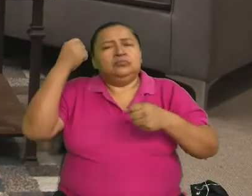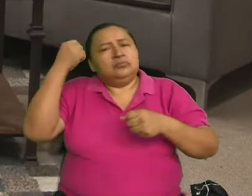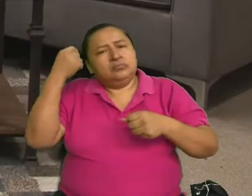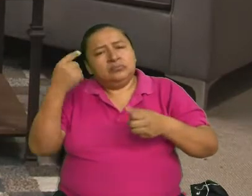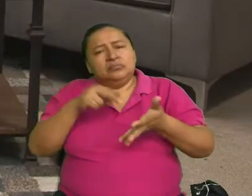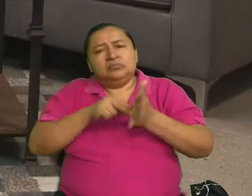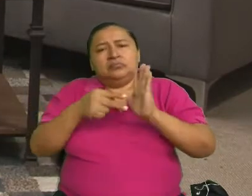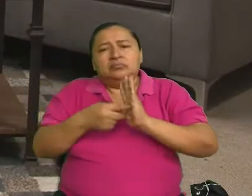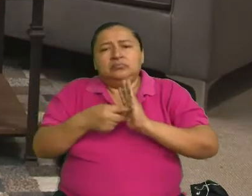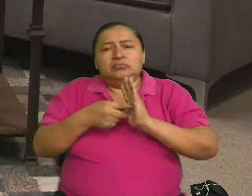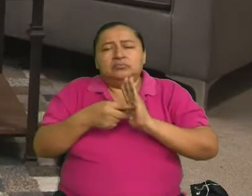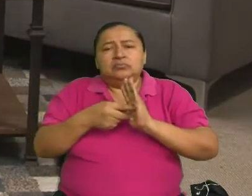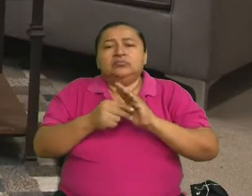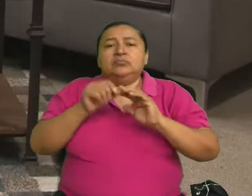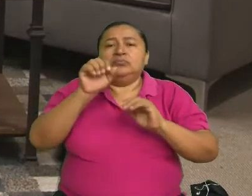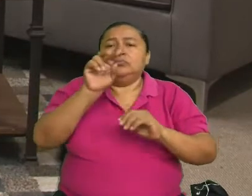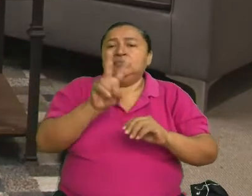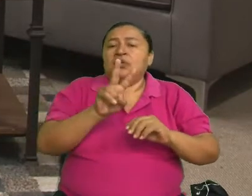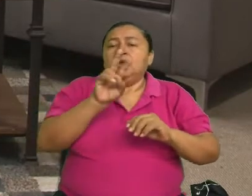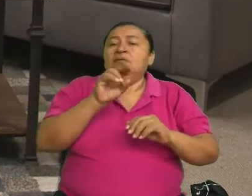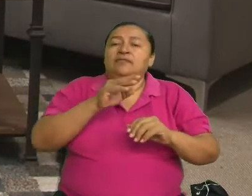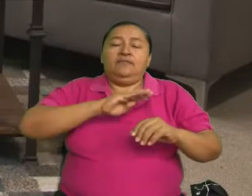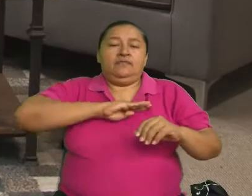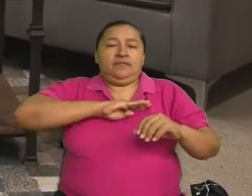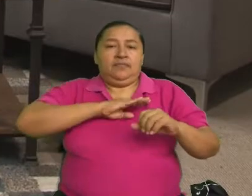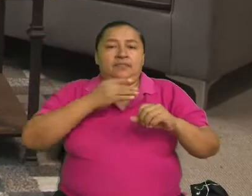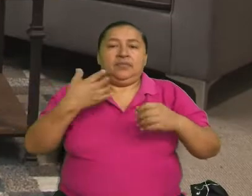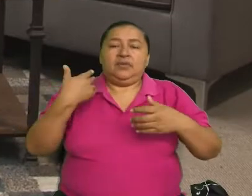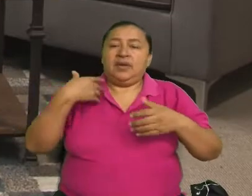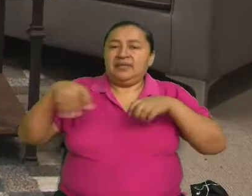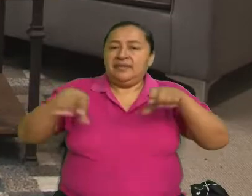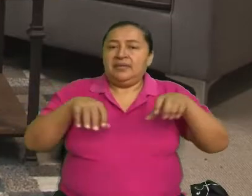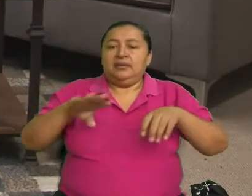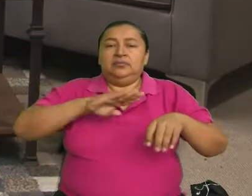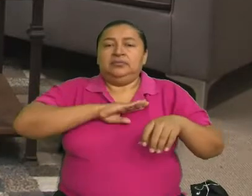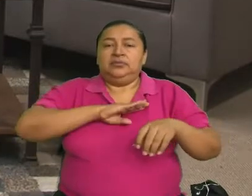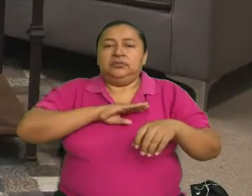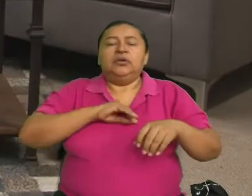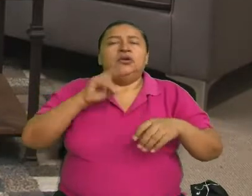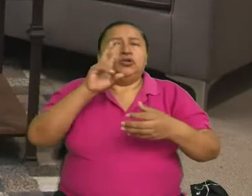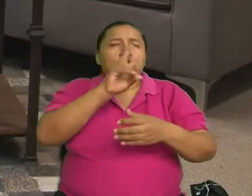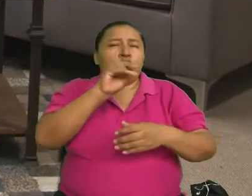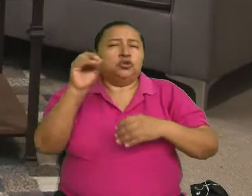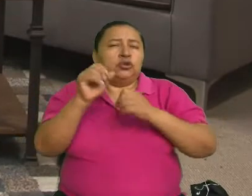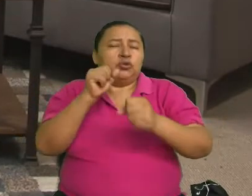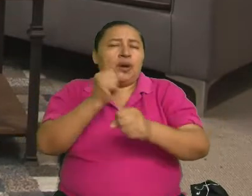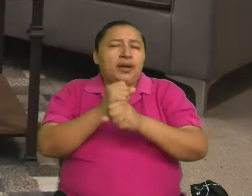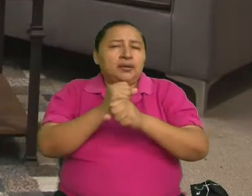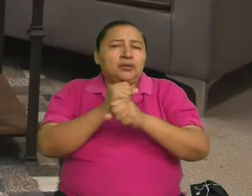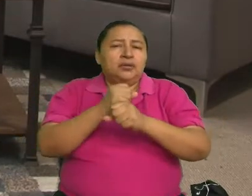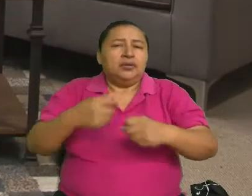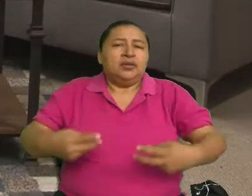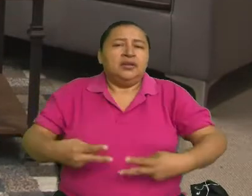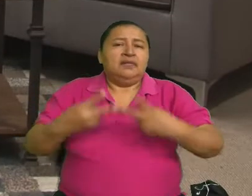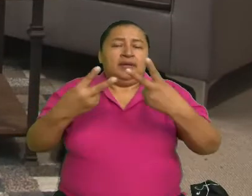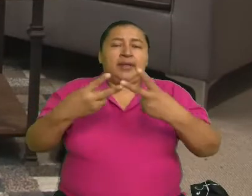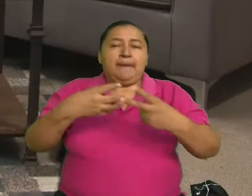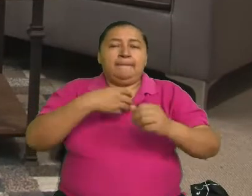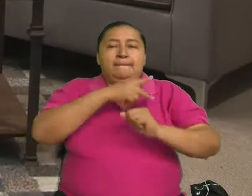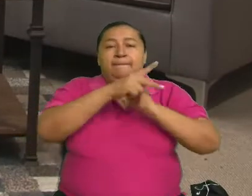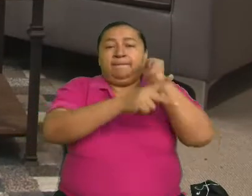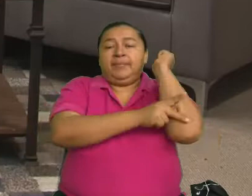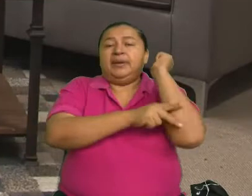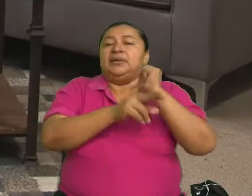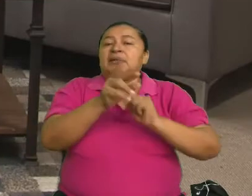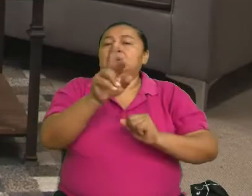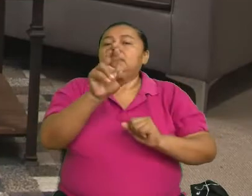significan patria, fiestas patrias y en un contexto bicentenario, 200 años de vida republicana, podríamos